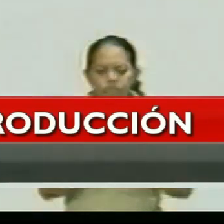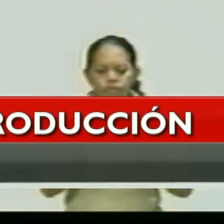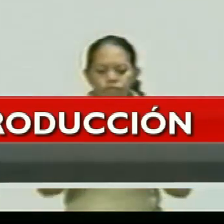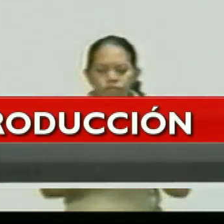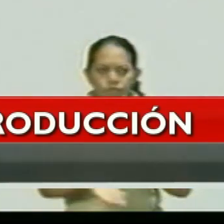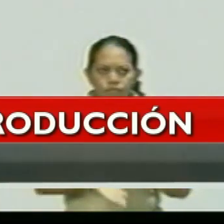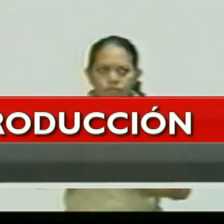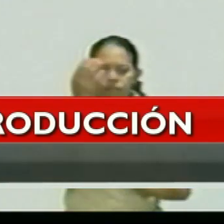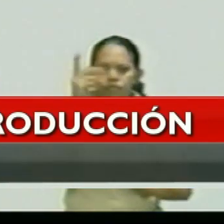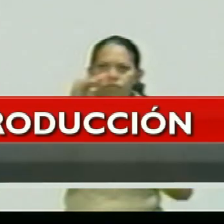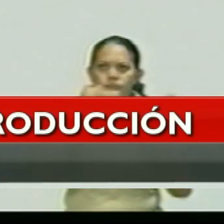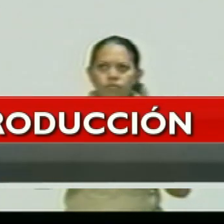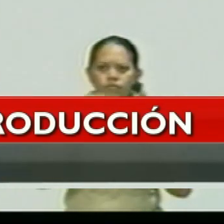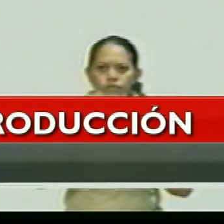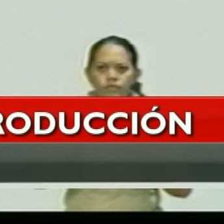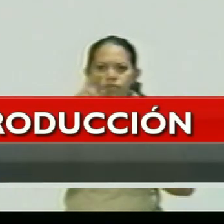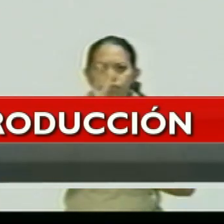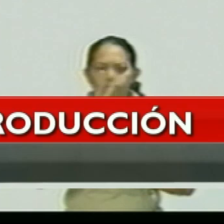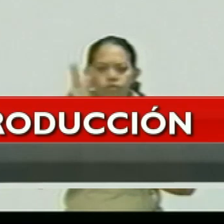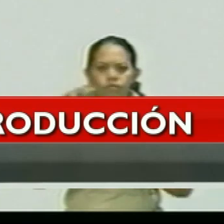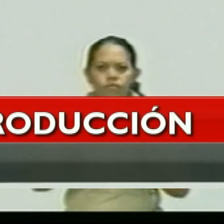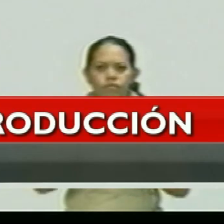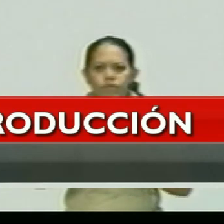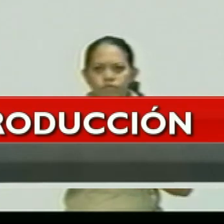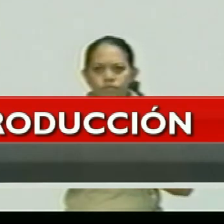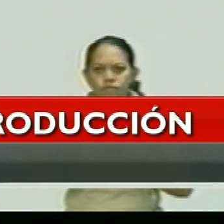superior al 2022,